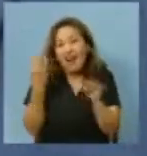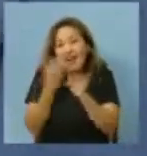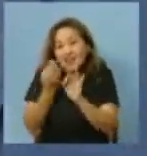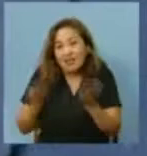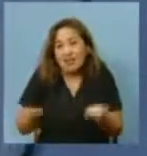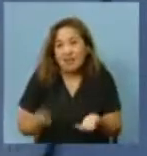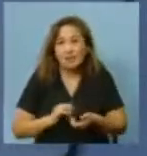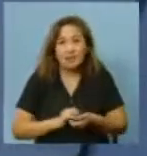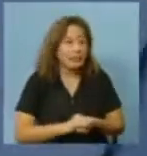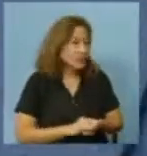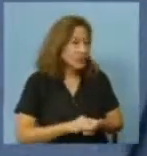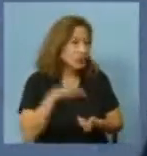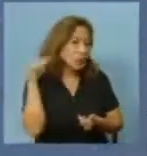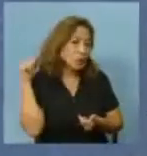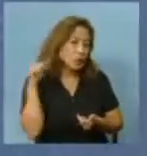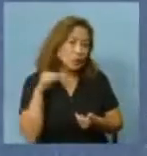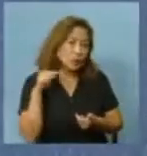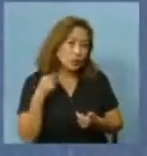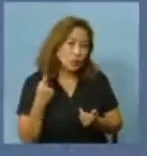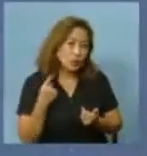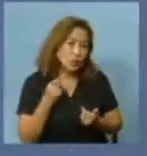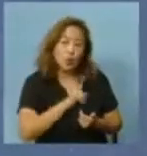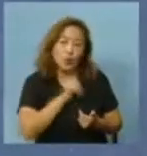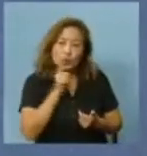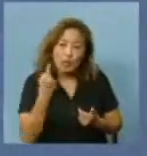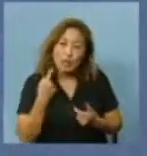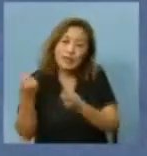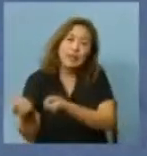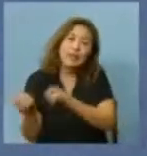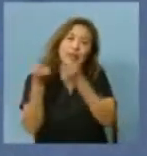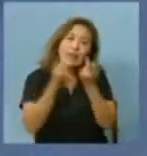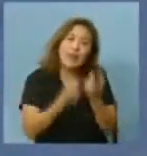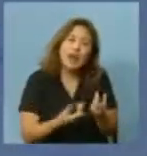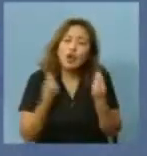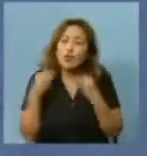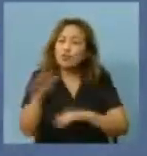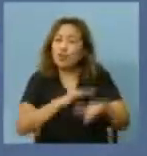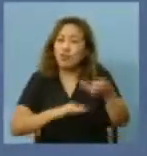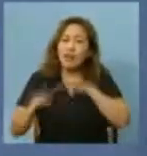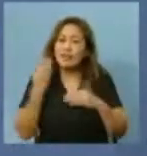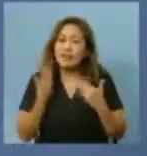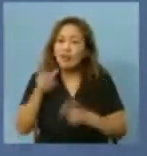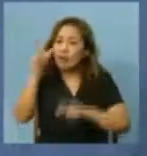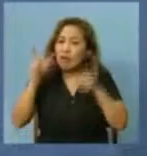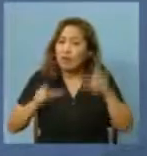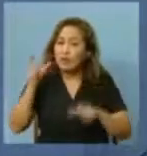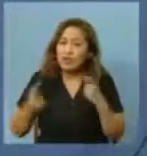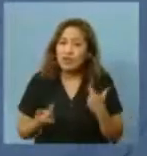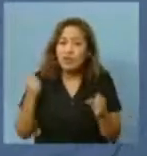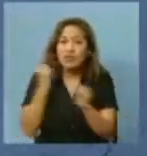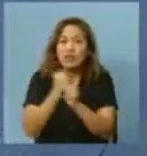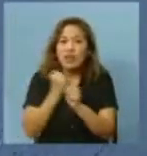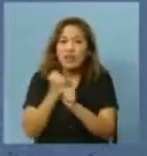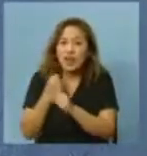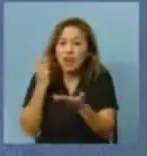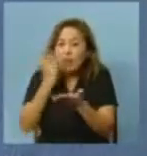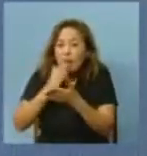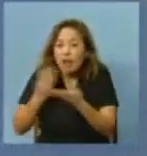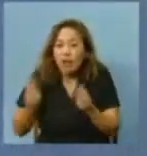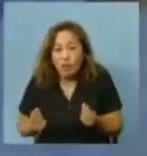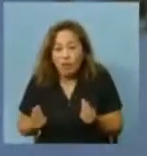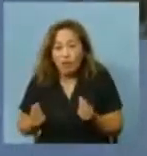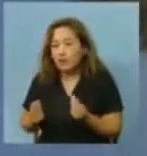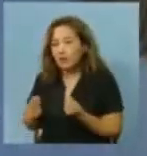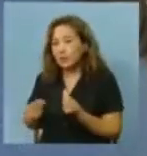escuela, ¿no? Padre, ustedes reciben la colaboración, pero ¿cómo se organizan con las personas que trabajan para cocinar?